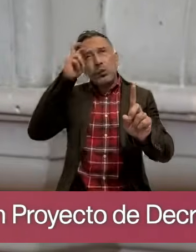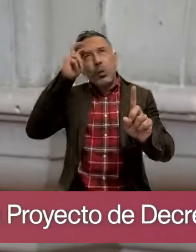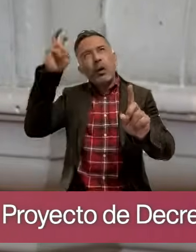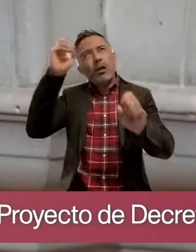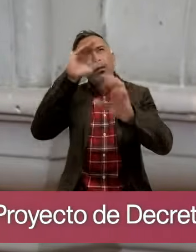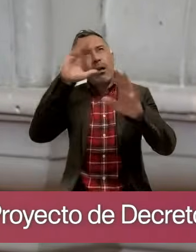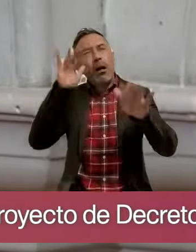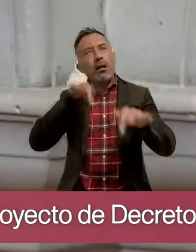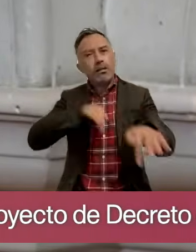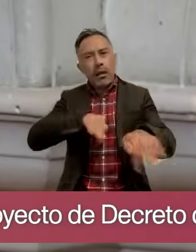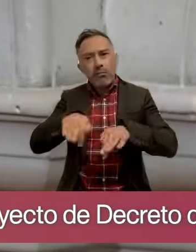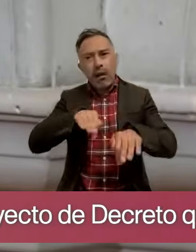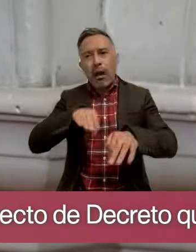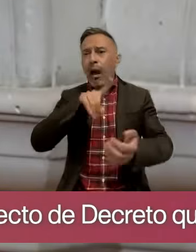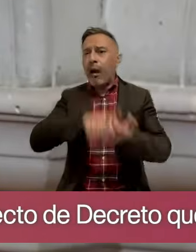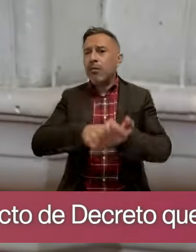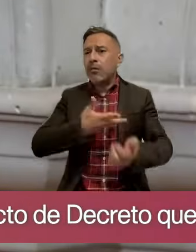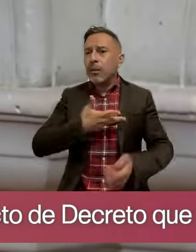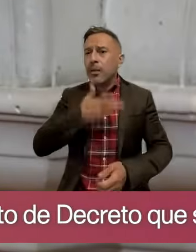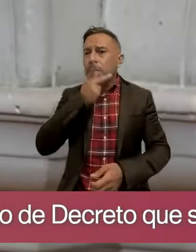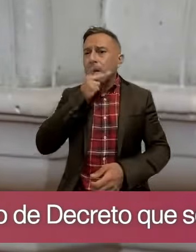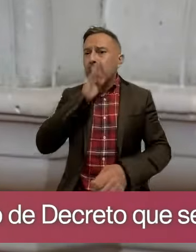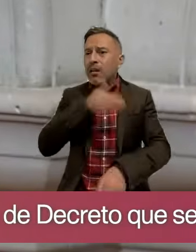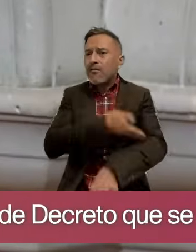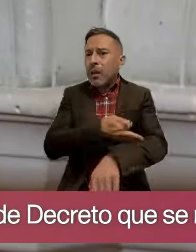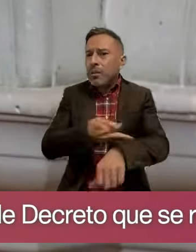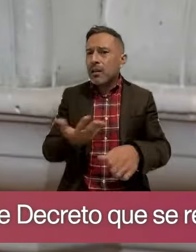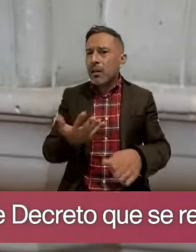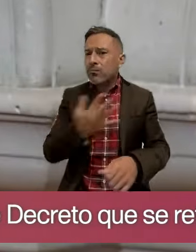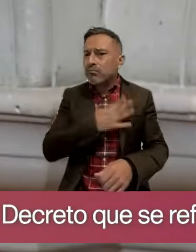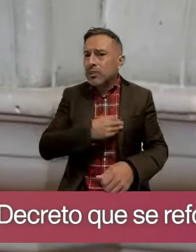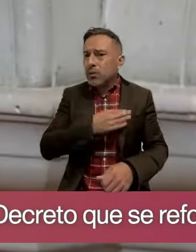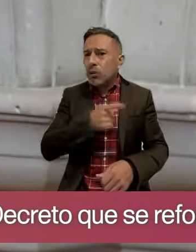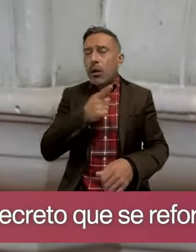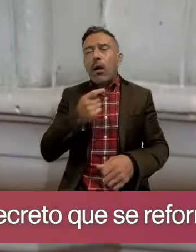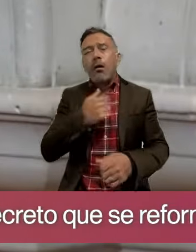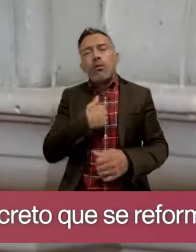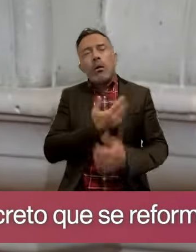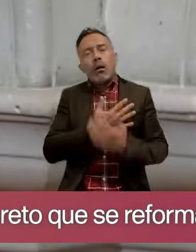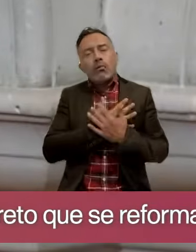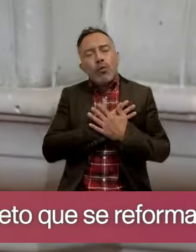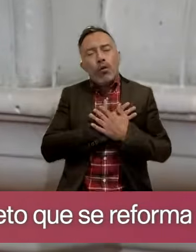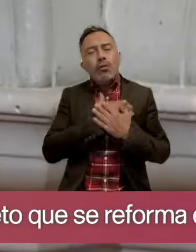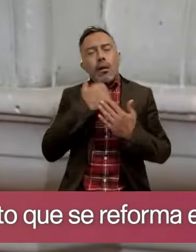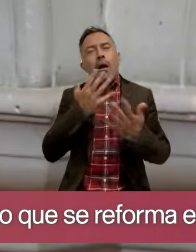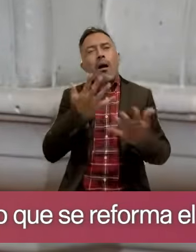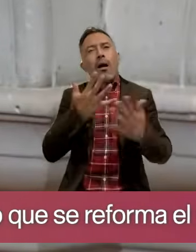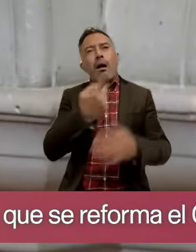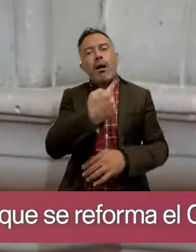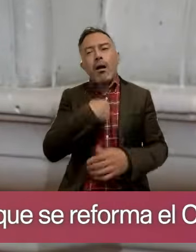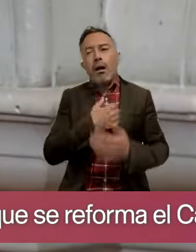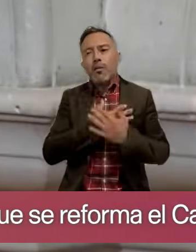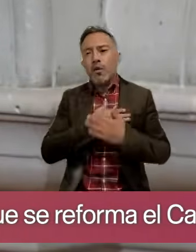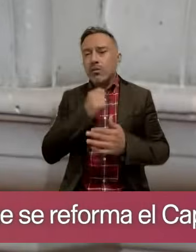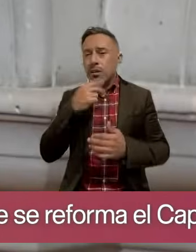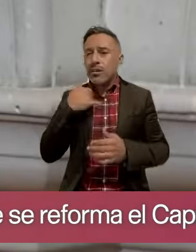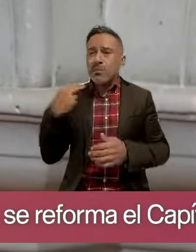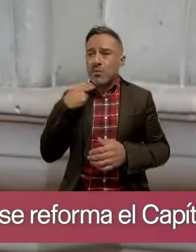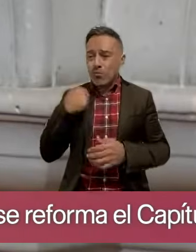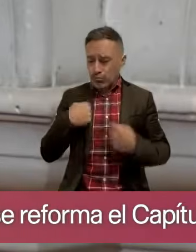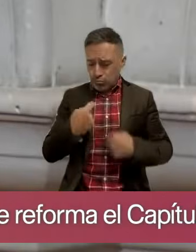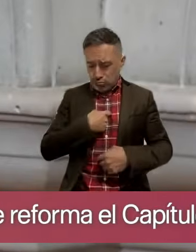tenían familia, que amaban y que querían ser amadas. Personas que fueran asesinadas por el simple hecho de ser quienes